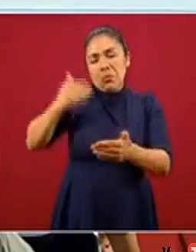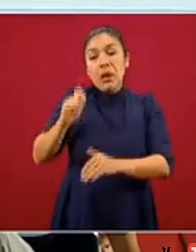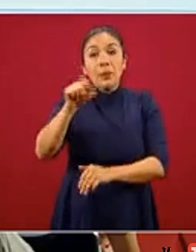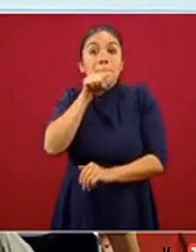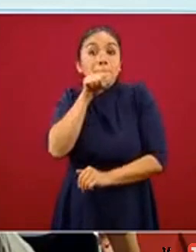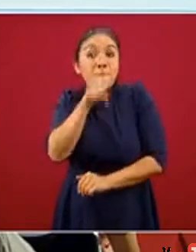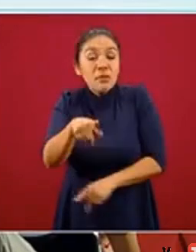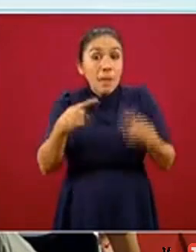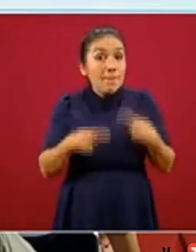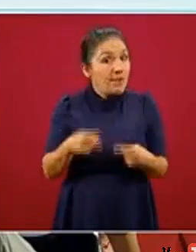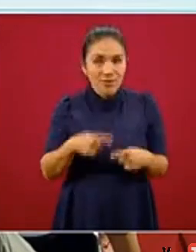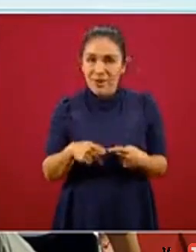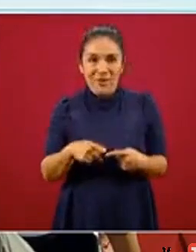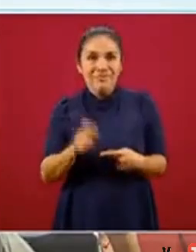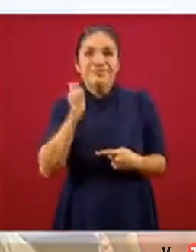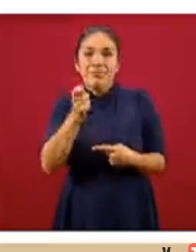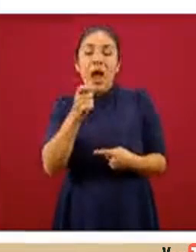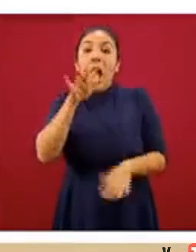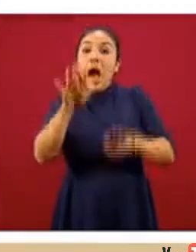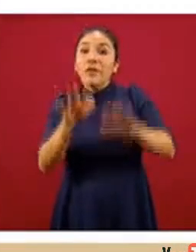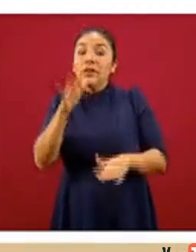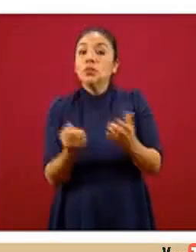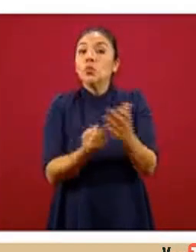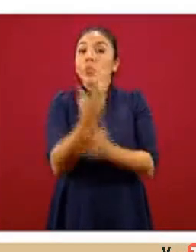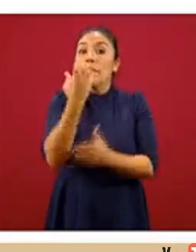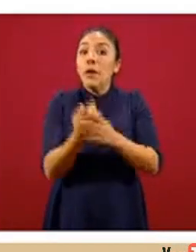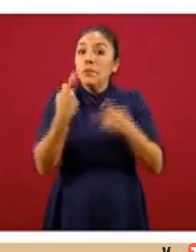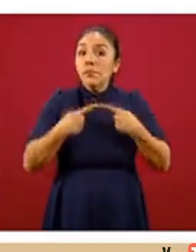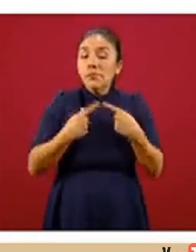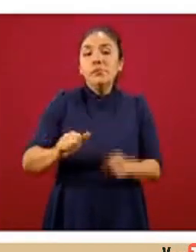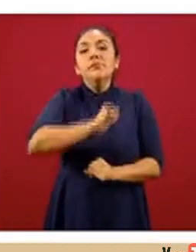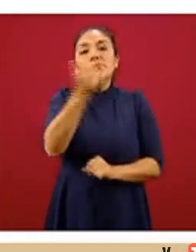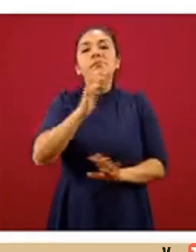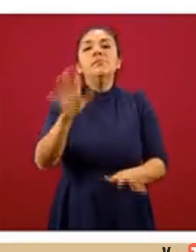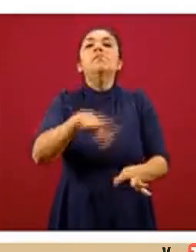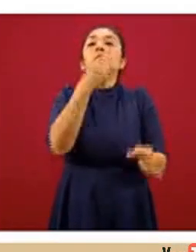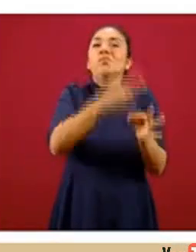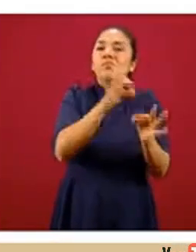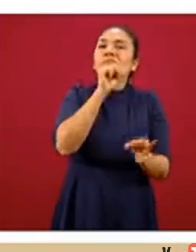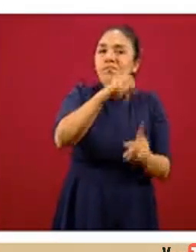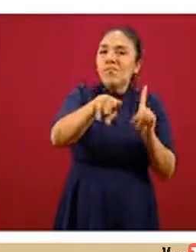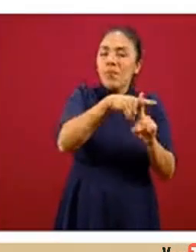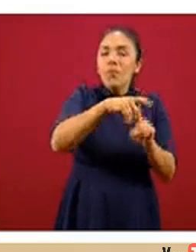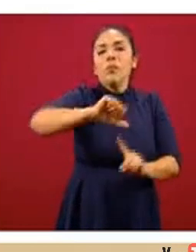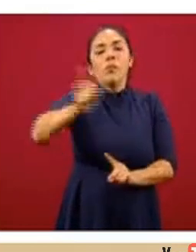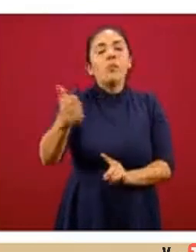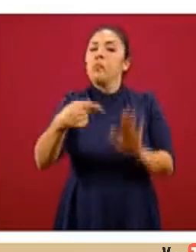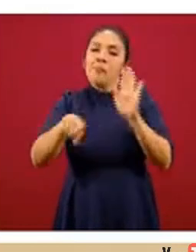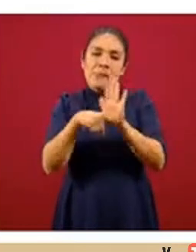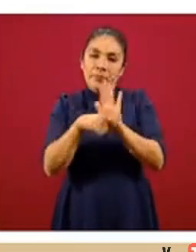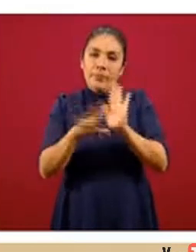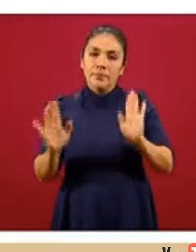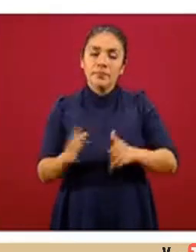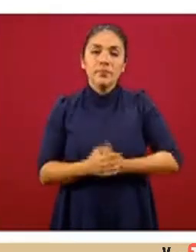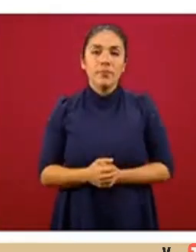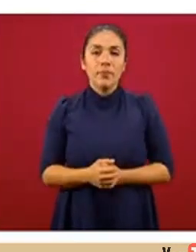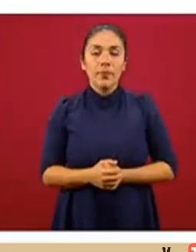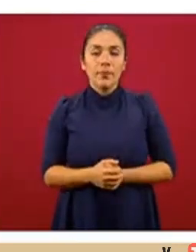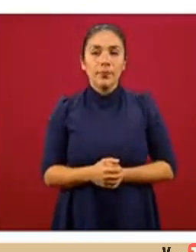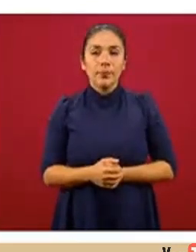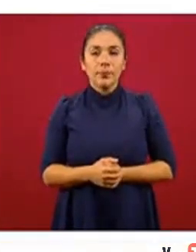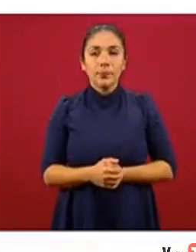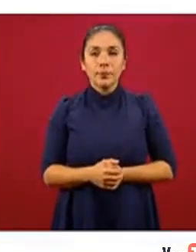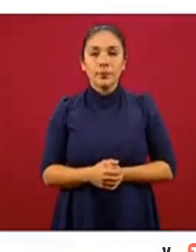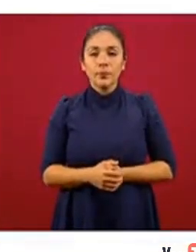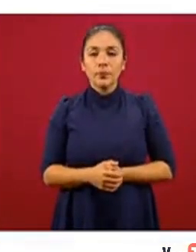personas, son algunas nuevas, otras ya pasan a confirmarse o a descartarse. La siguiente.